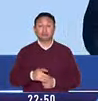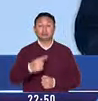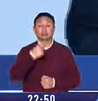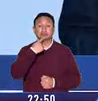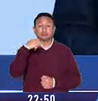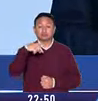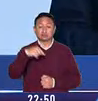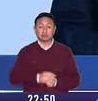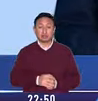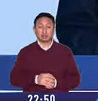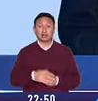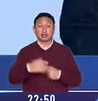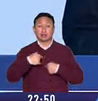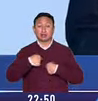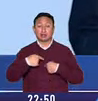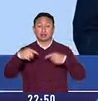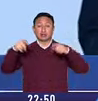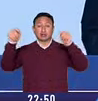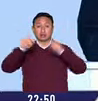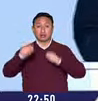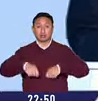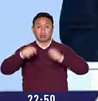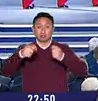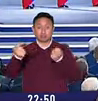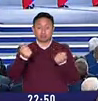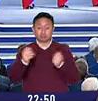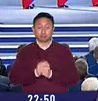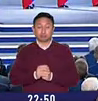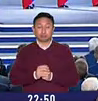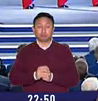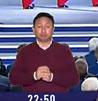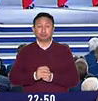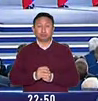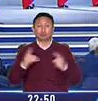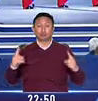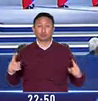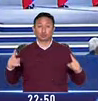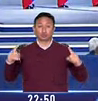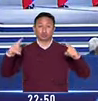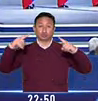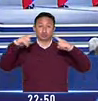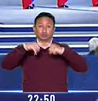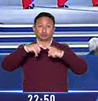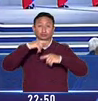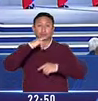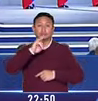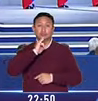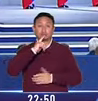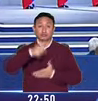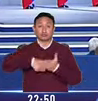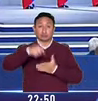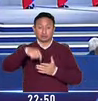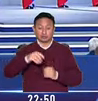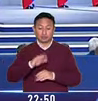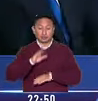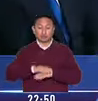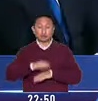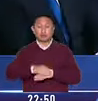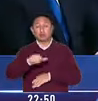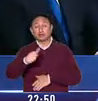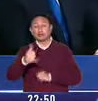la suspensión en el Tratado de Control de Armas Nucleares firmado con Estados Unidos y culpó a los